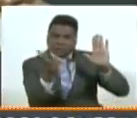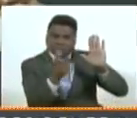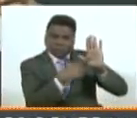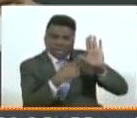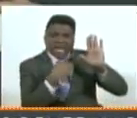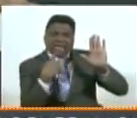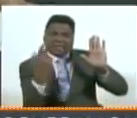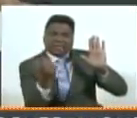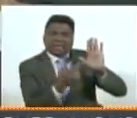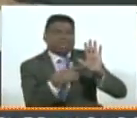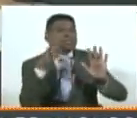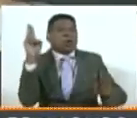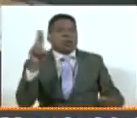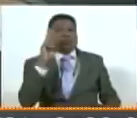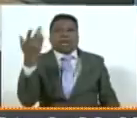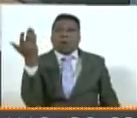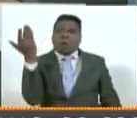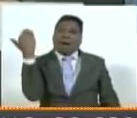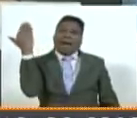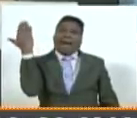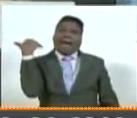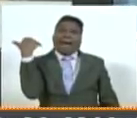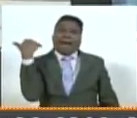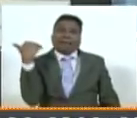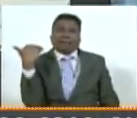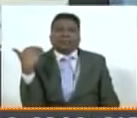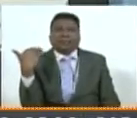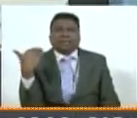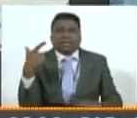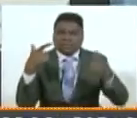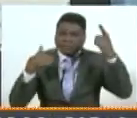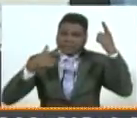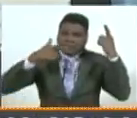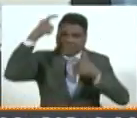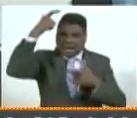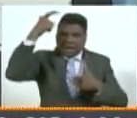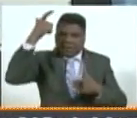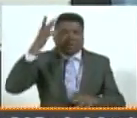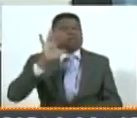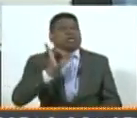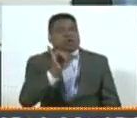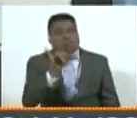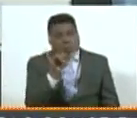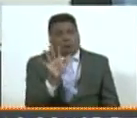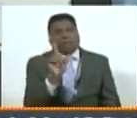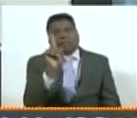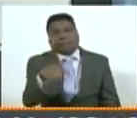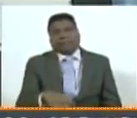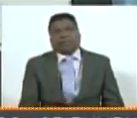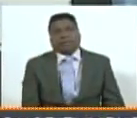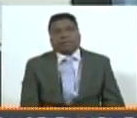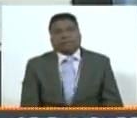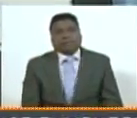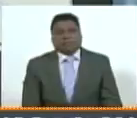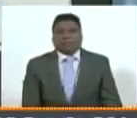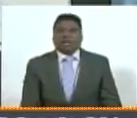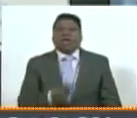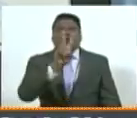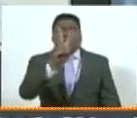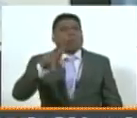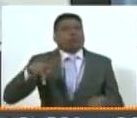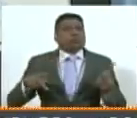ya fueron utilizados por el presidente Hugo Chávez en dos